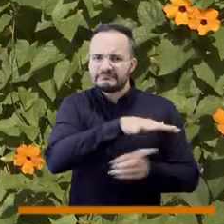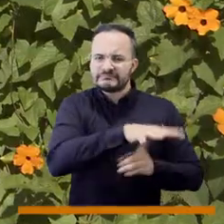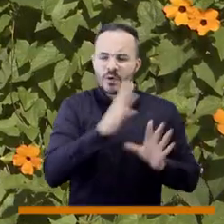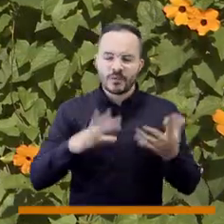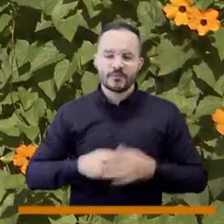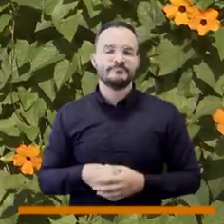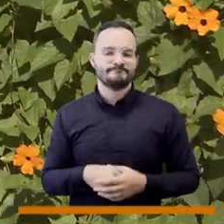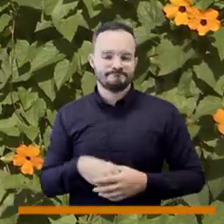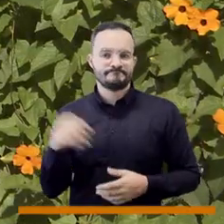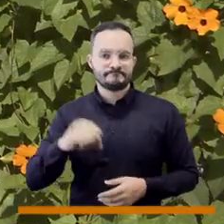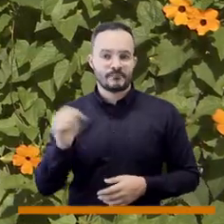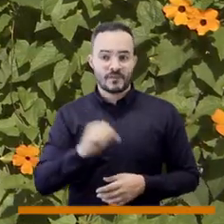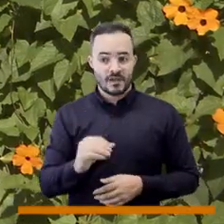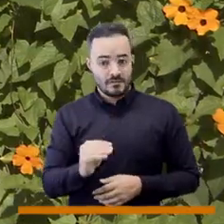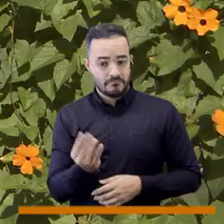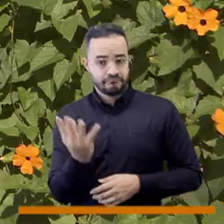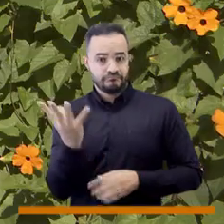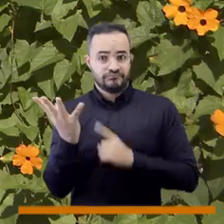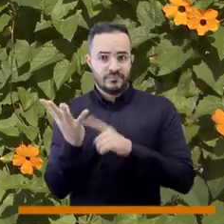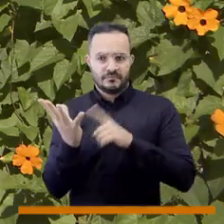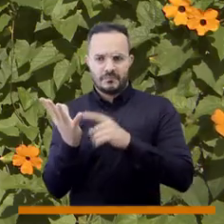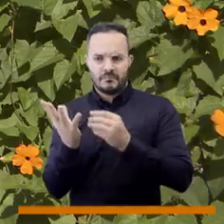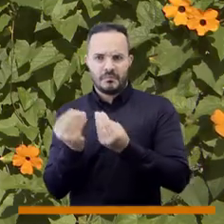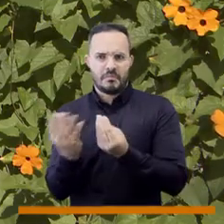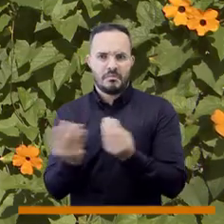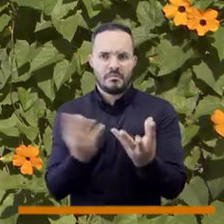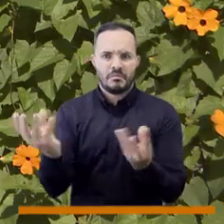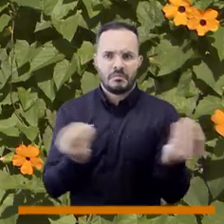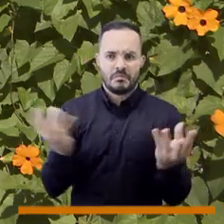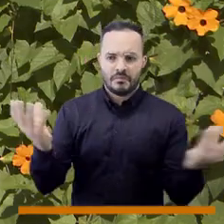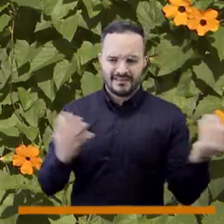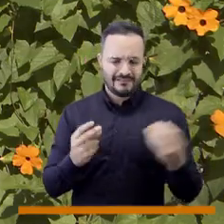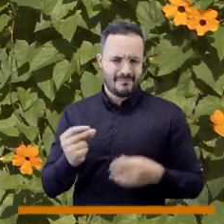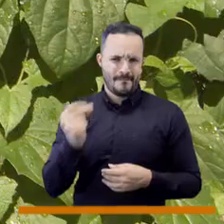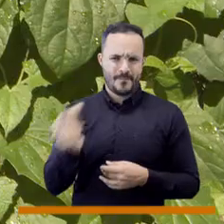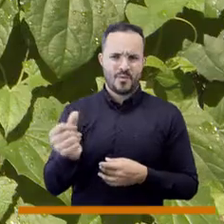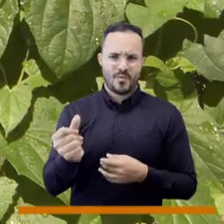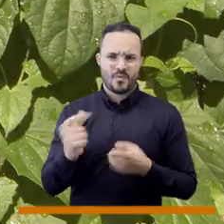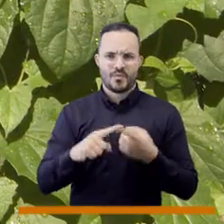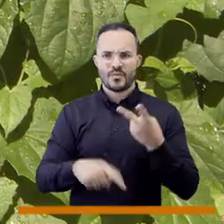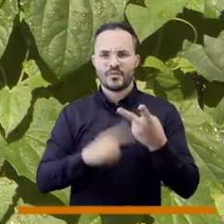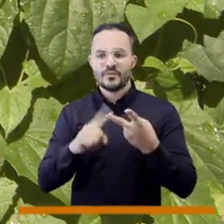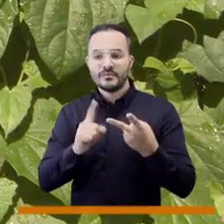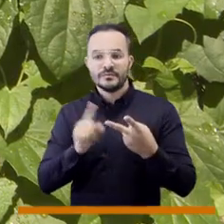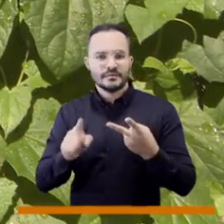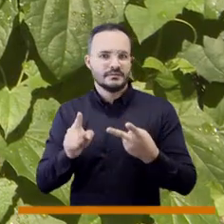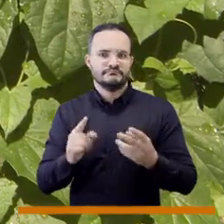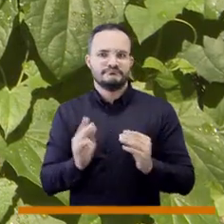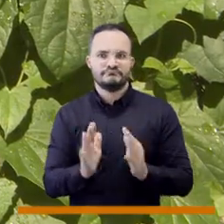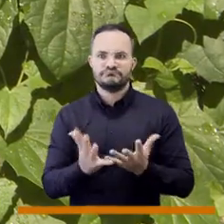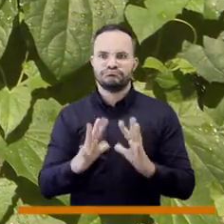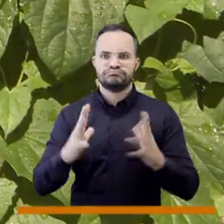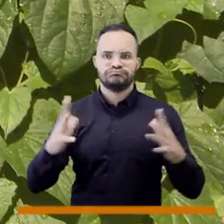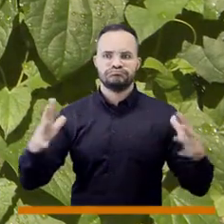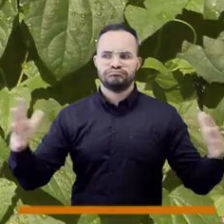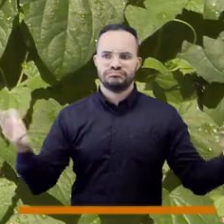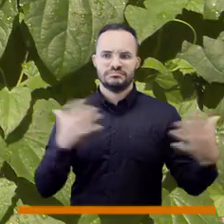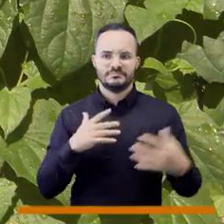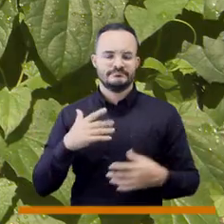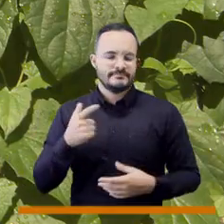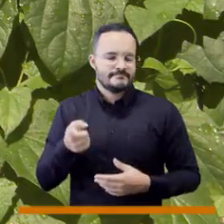los métodos de propagación de esta planta son altamente eficientes Además del hábito de crecimiento